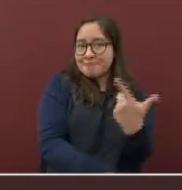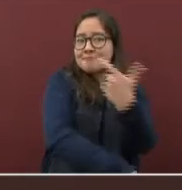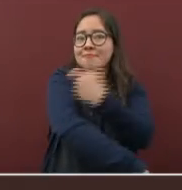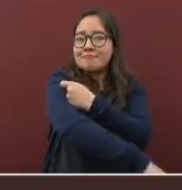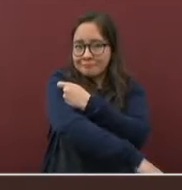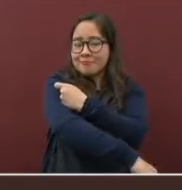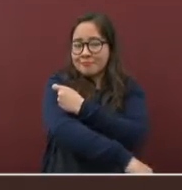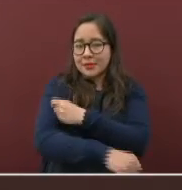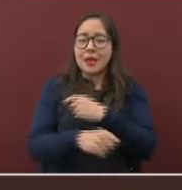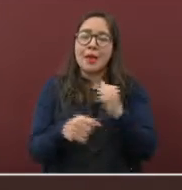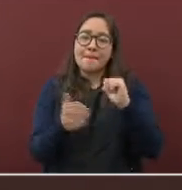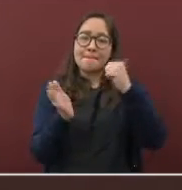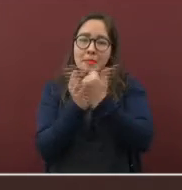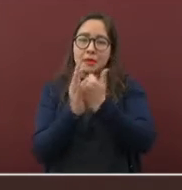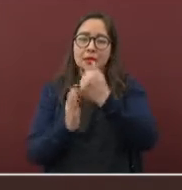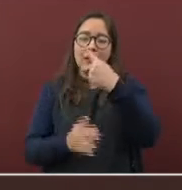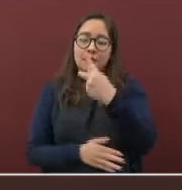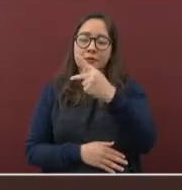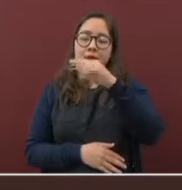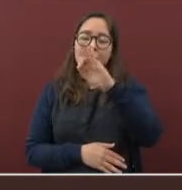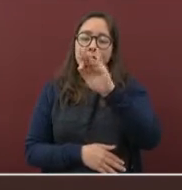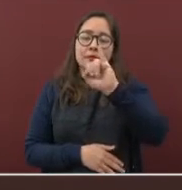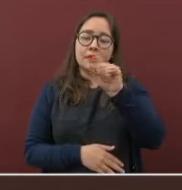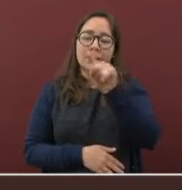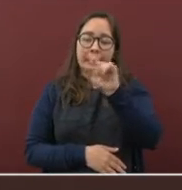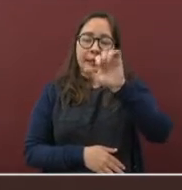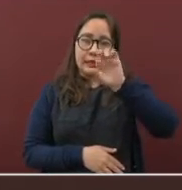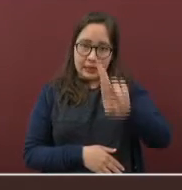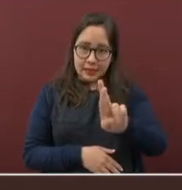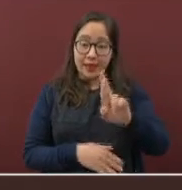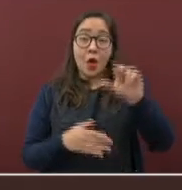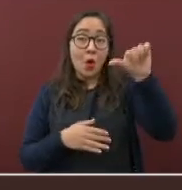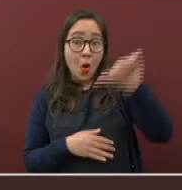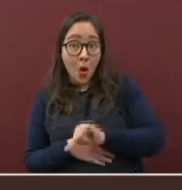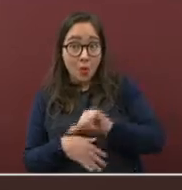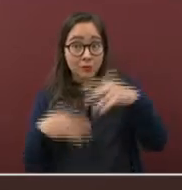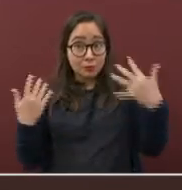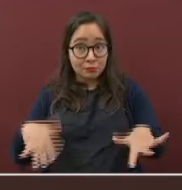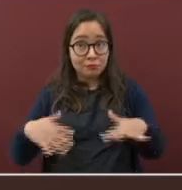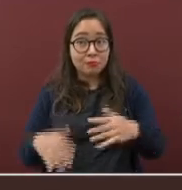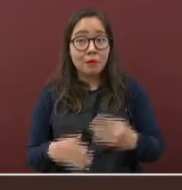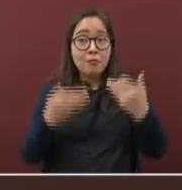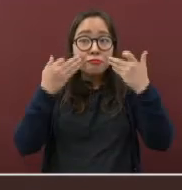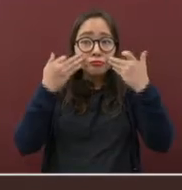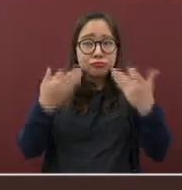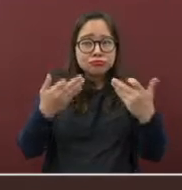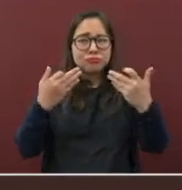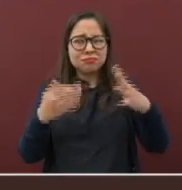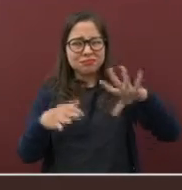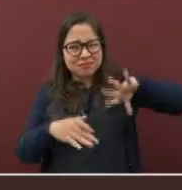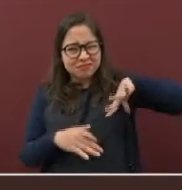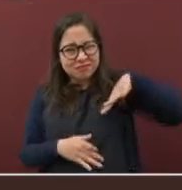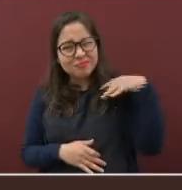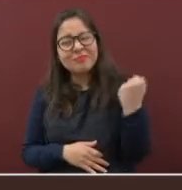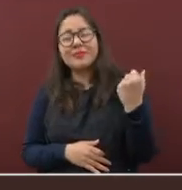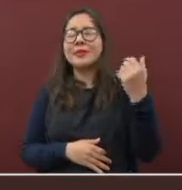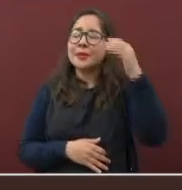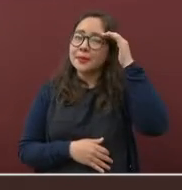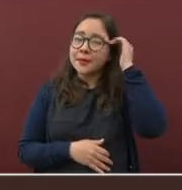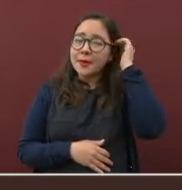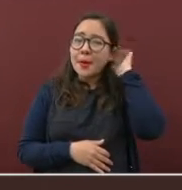facer hoy precisamente hoy pudimos ver el esfuerzo conjunto de las